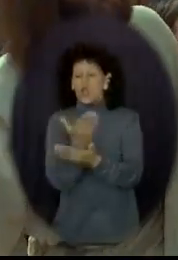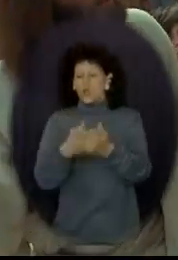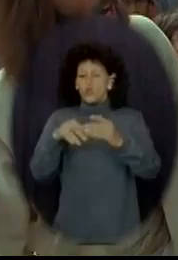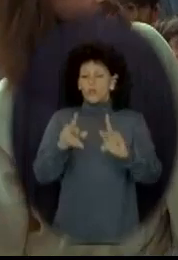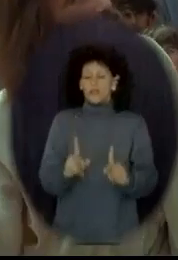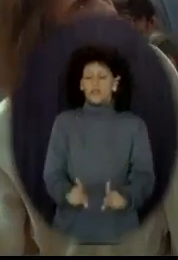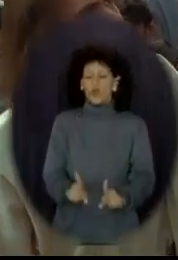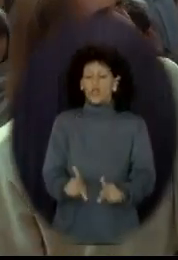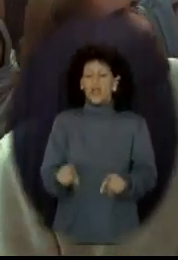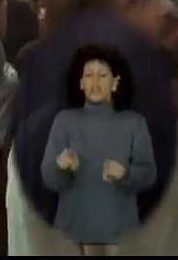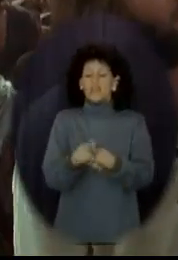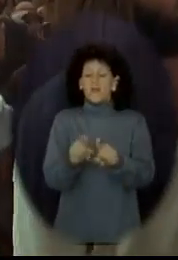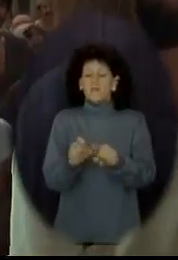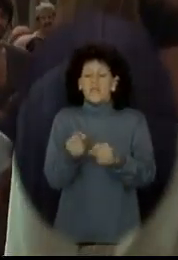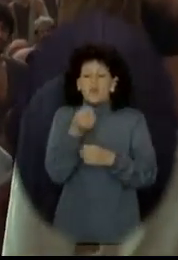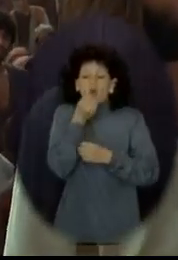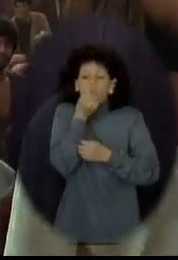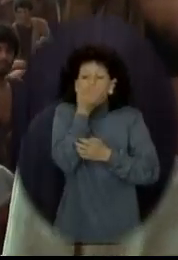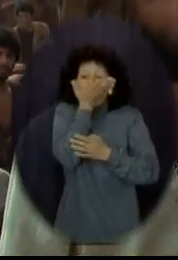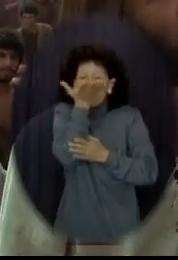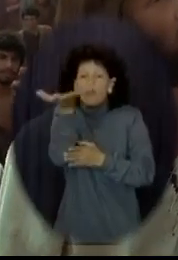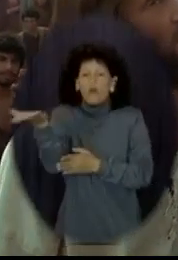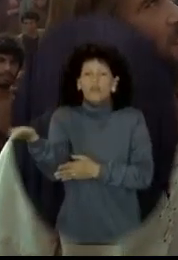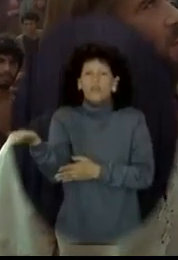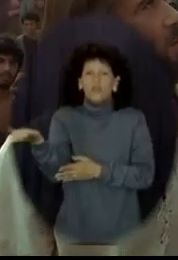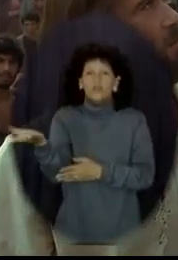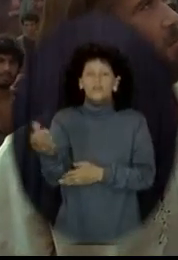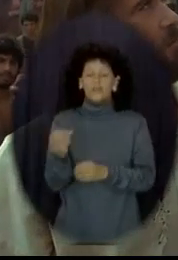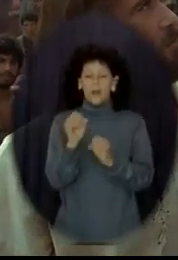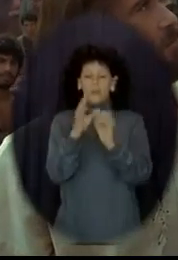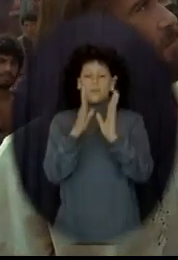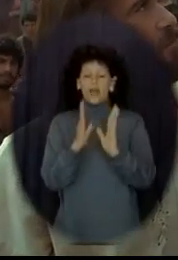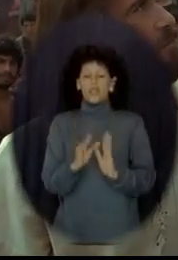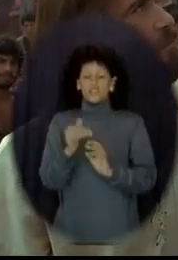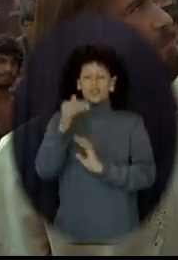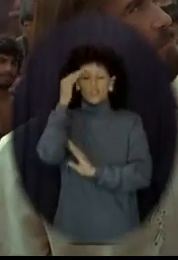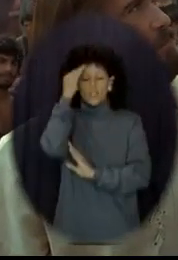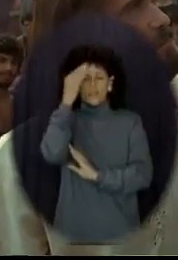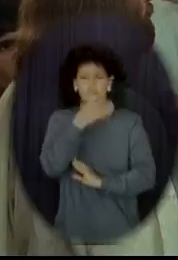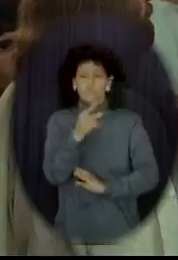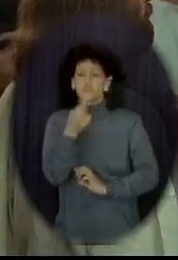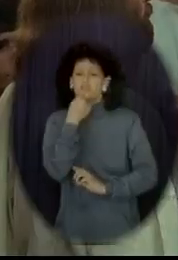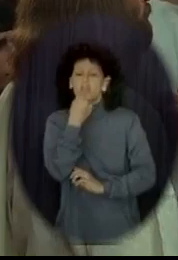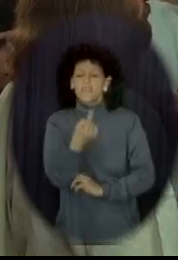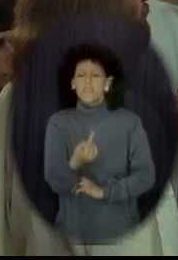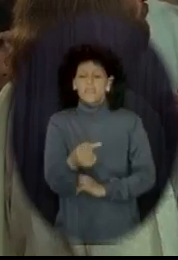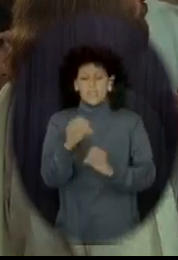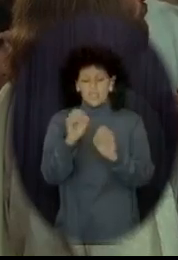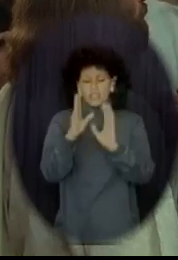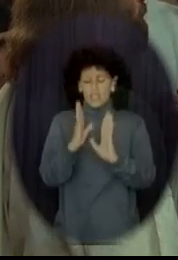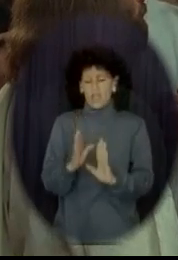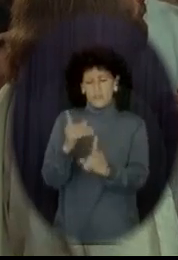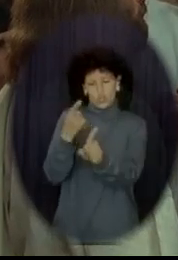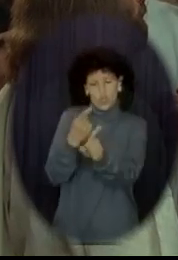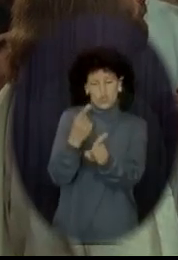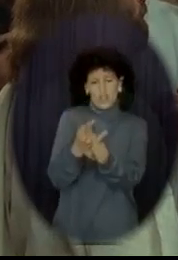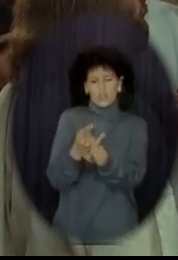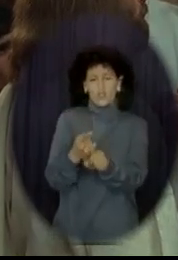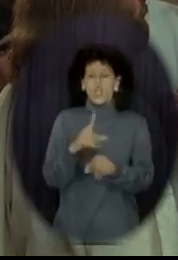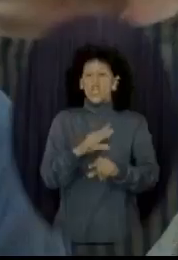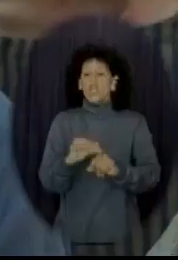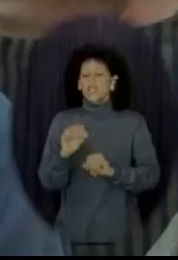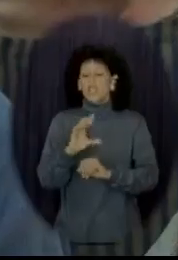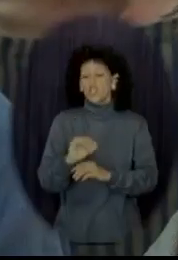cae sobre alguien, lo convertirá en polvo. Maestro, sabemos que lo que tú enseñas es